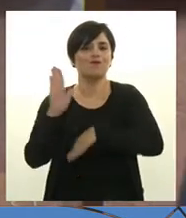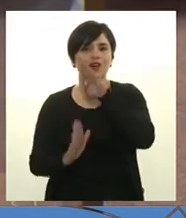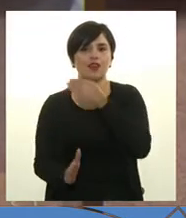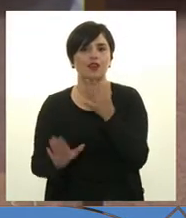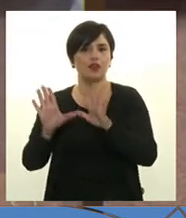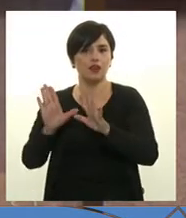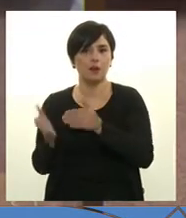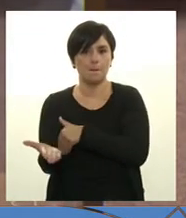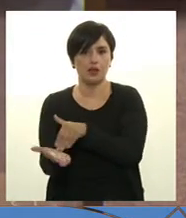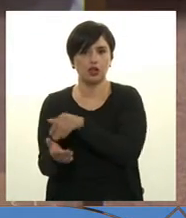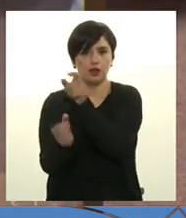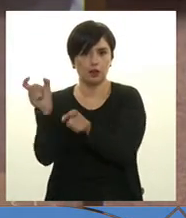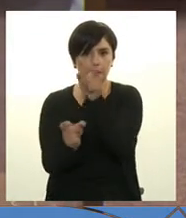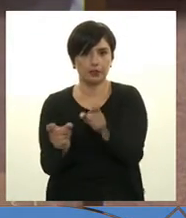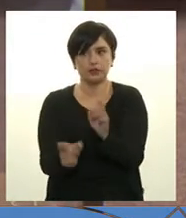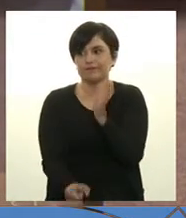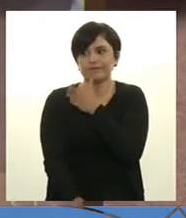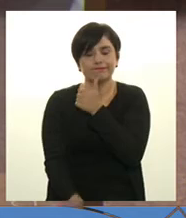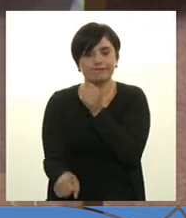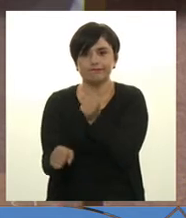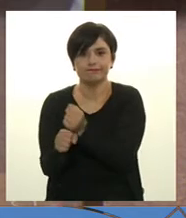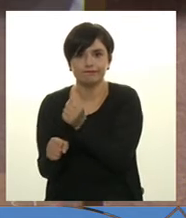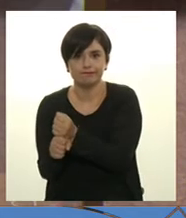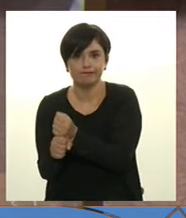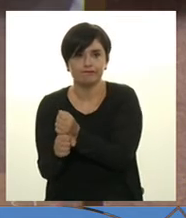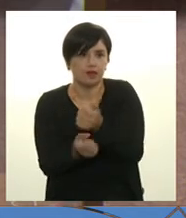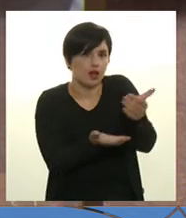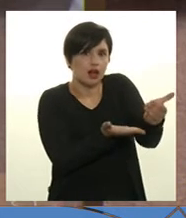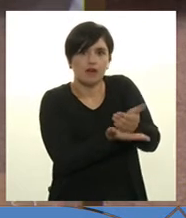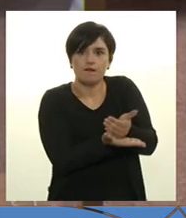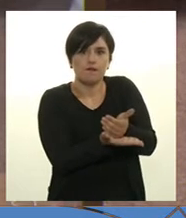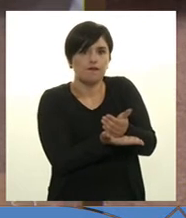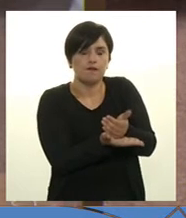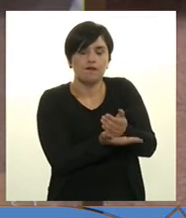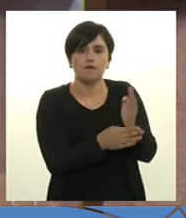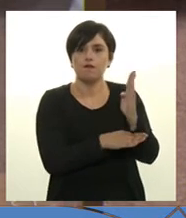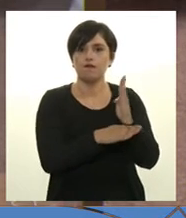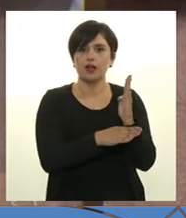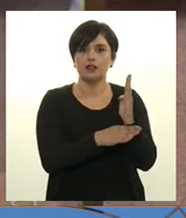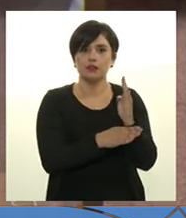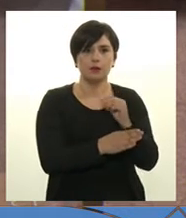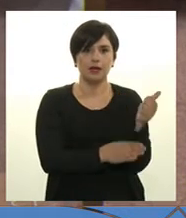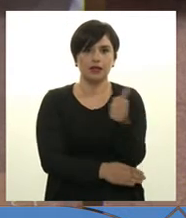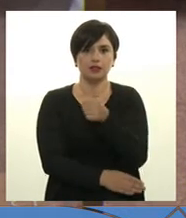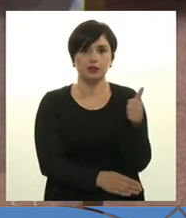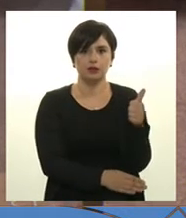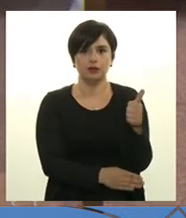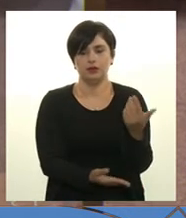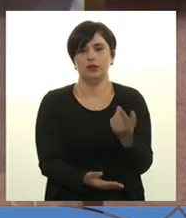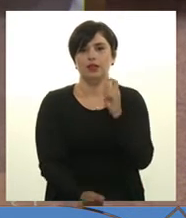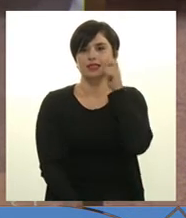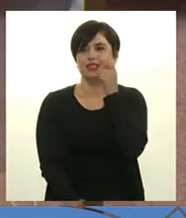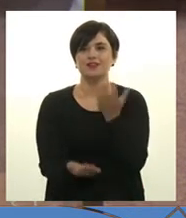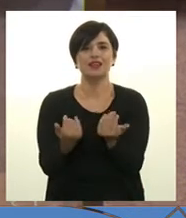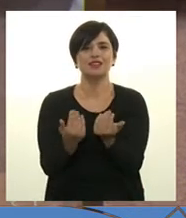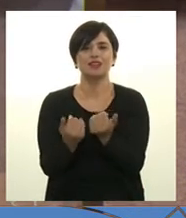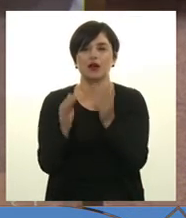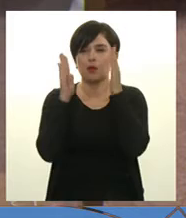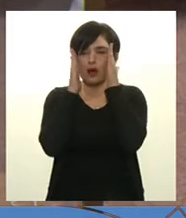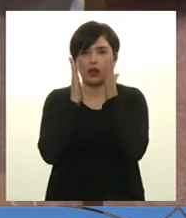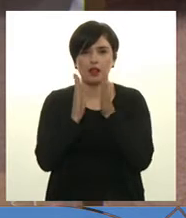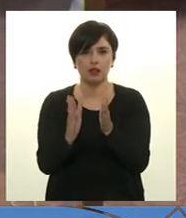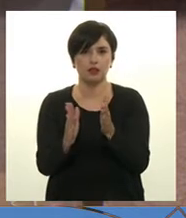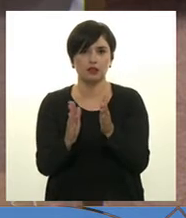gobierno en la protección del trabajo y el establecimiento de una renta básica universal no podemos no exigir atención ni acción en el